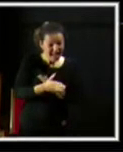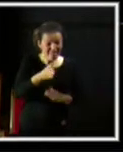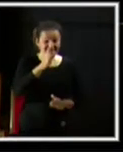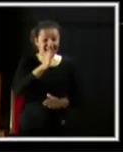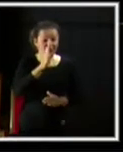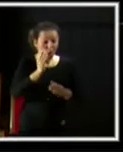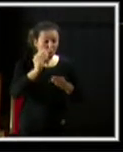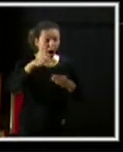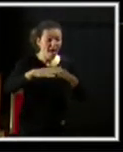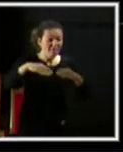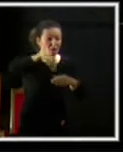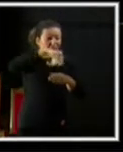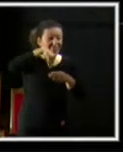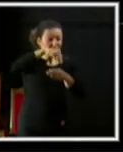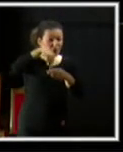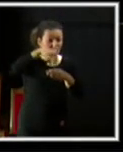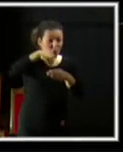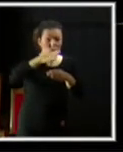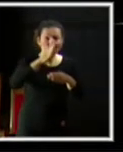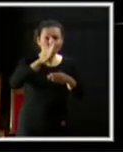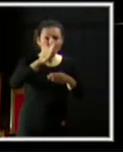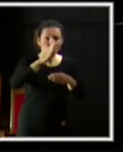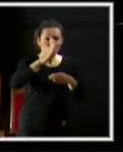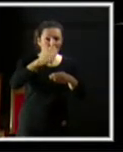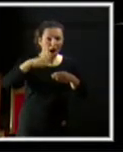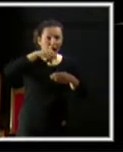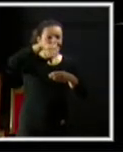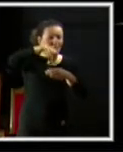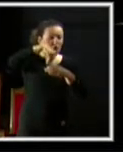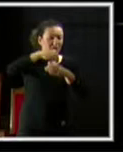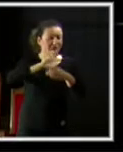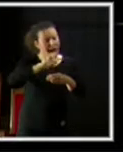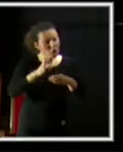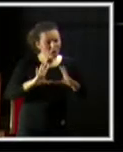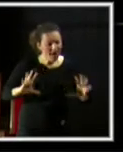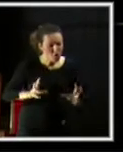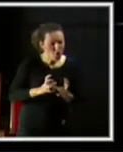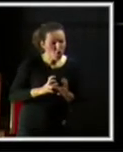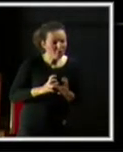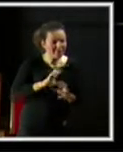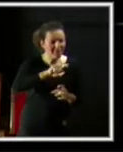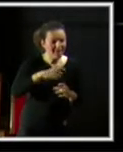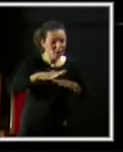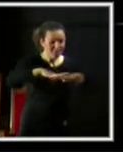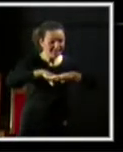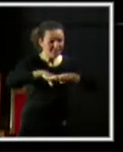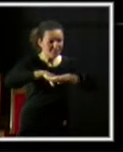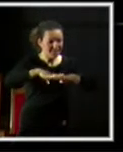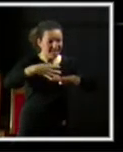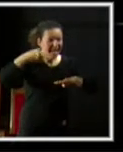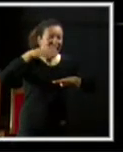desde una disolución más diluida a una más concentrada cuando éstas están separadas por una membrana semipermeable